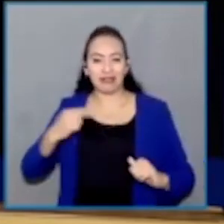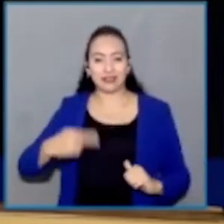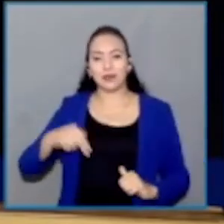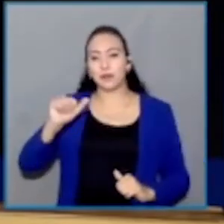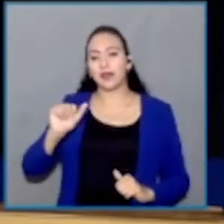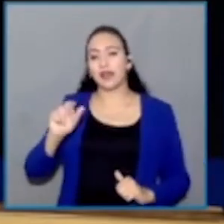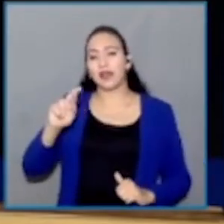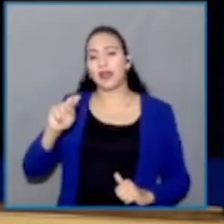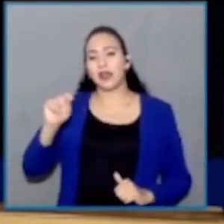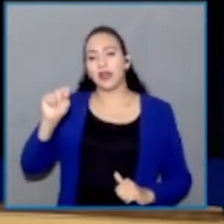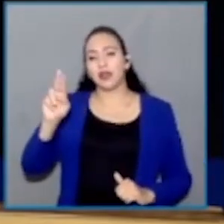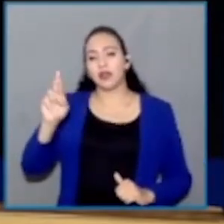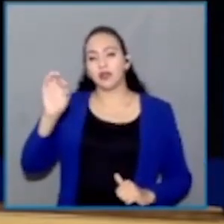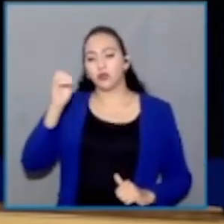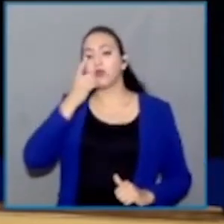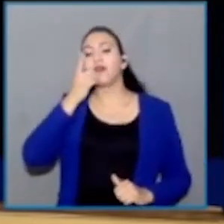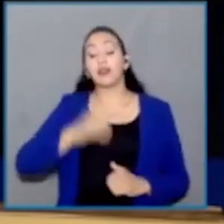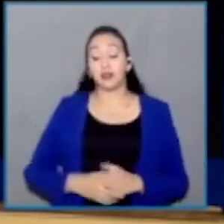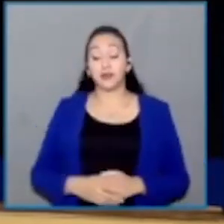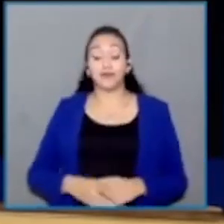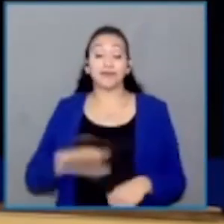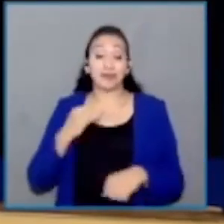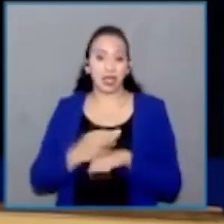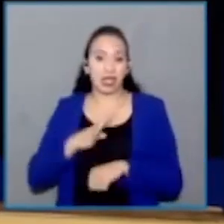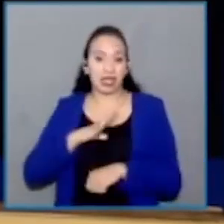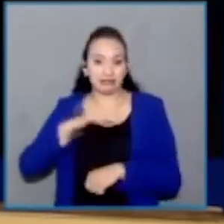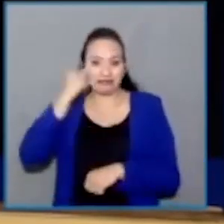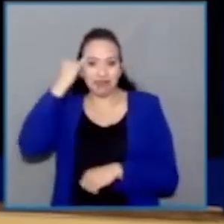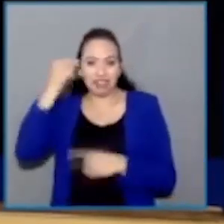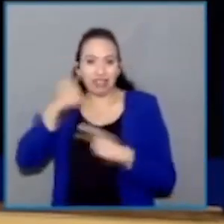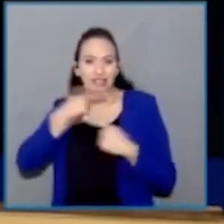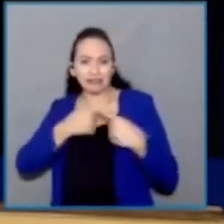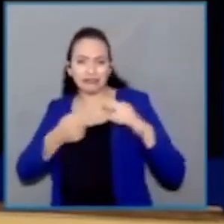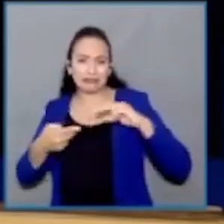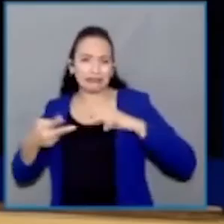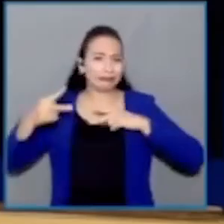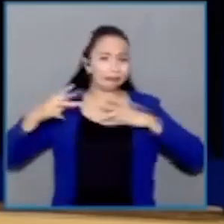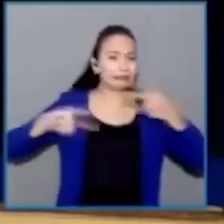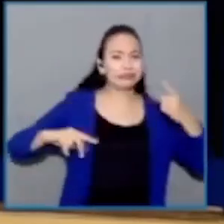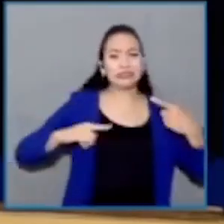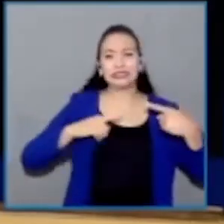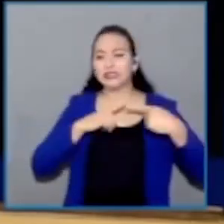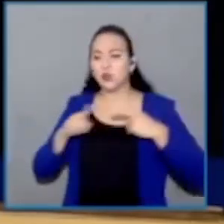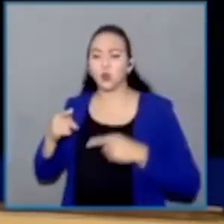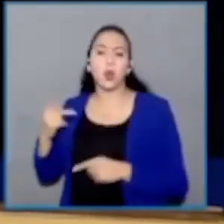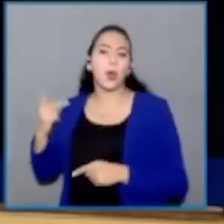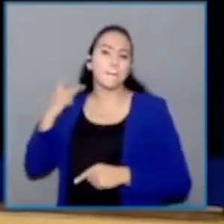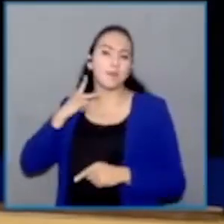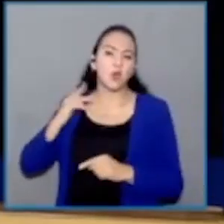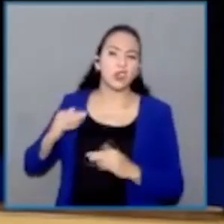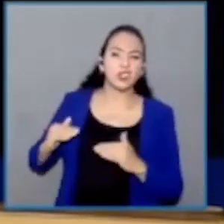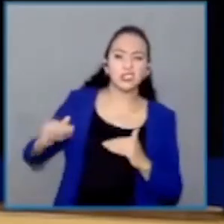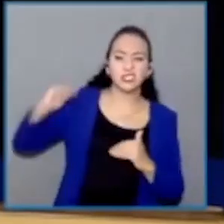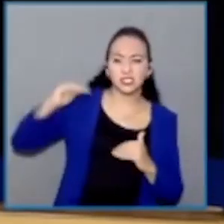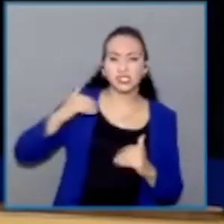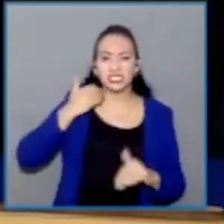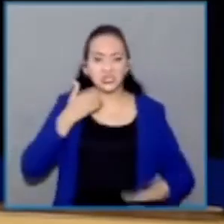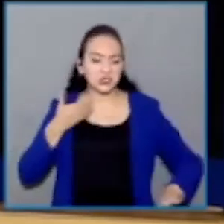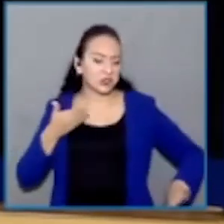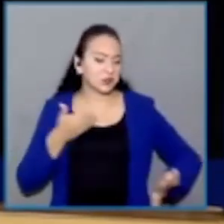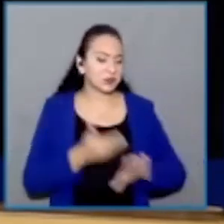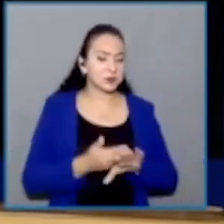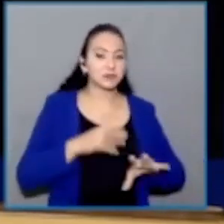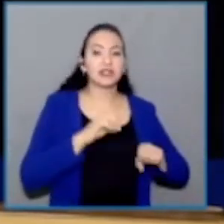momentos de polarización como los que está viviendo el país, con la reforma al Poder Judicial, quedan invisibilizados y en